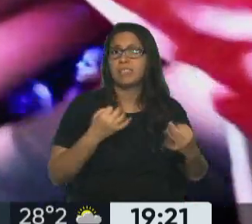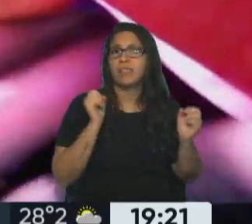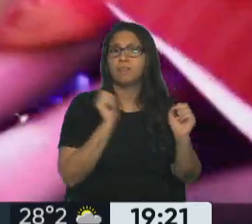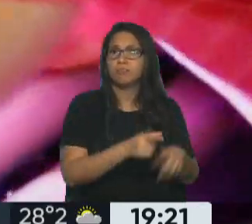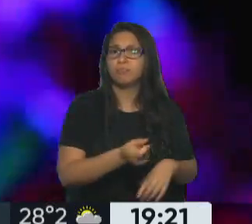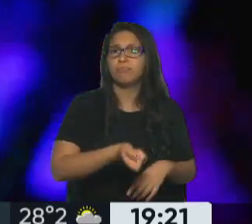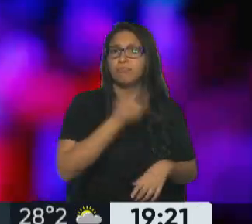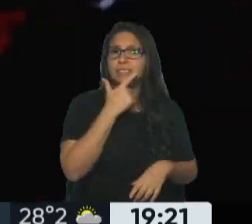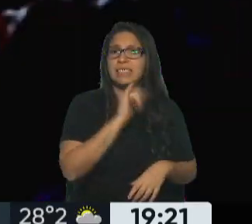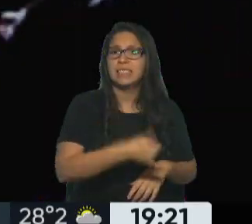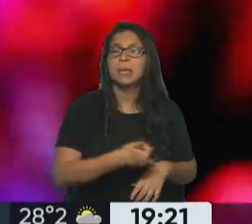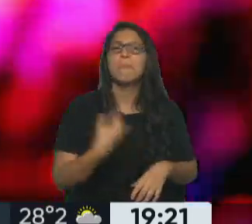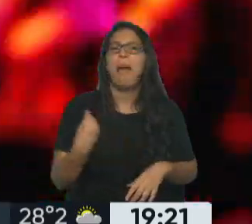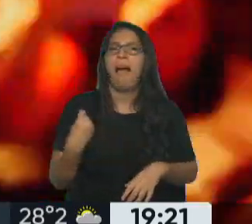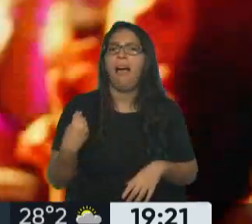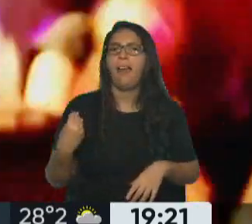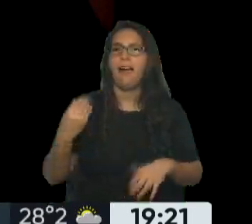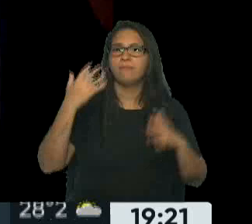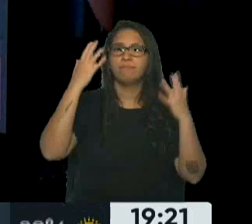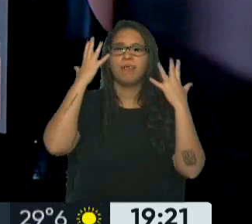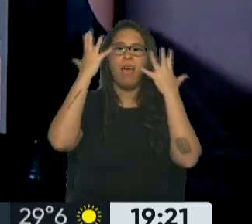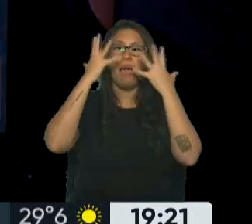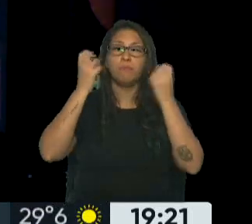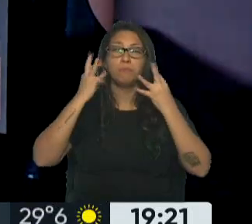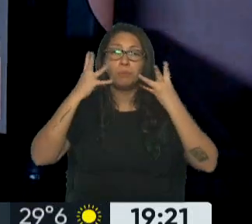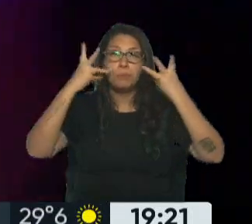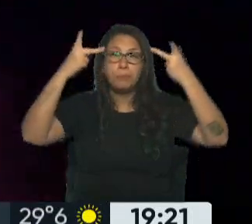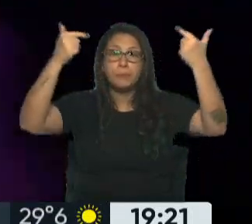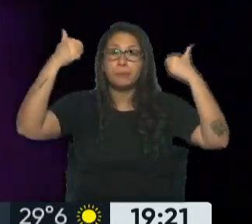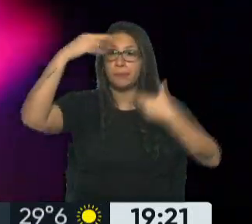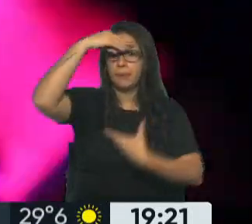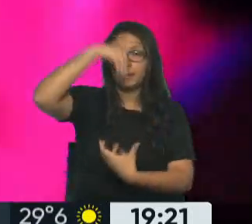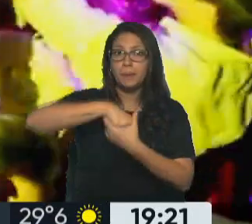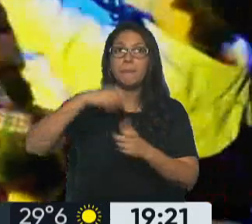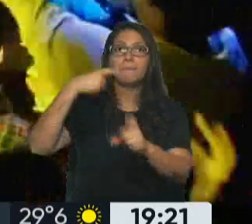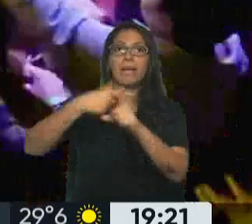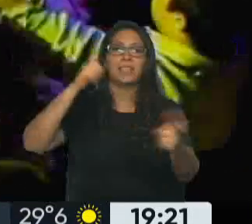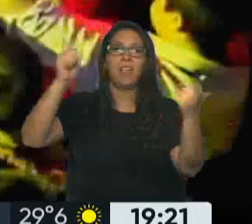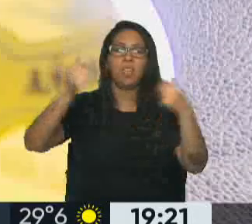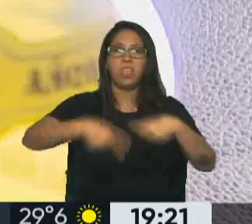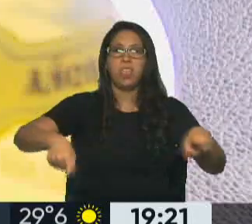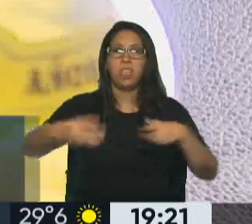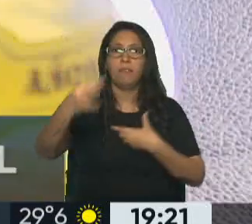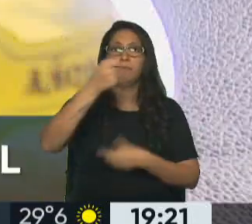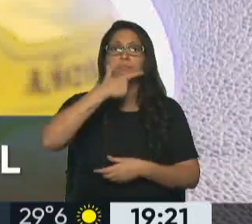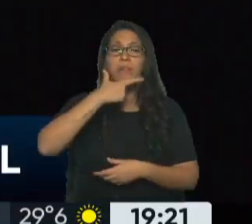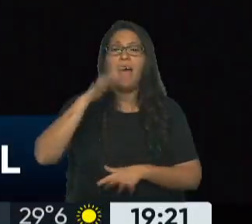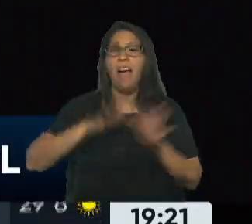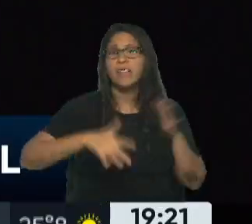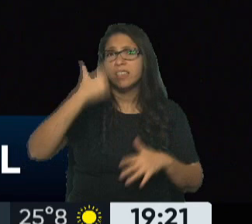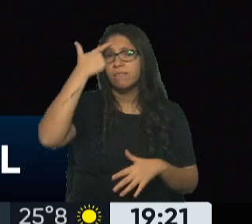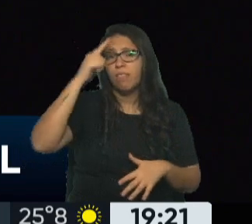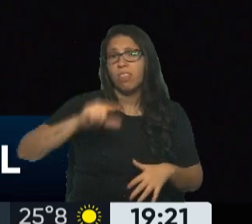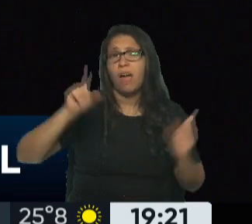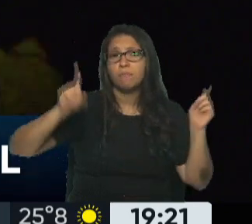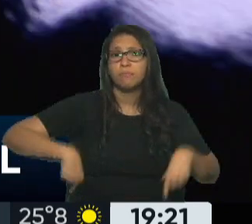se pretende es agregar un estado eufórico a una situación de diversión. Por ahí la gente por ignorancia no sabe que si